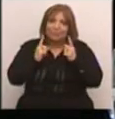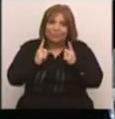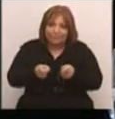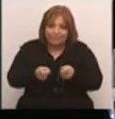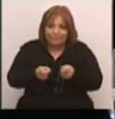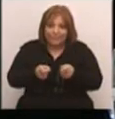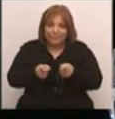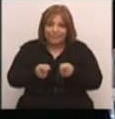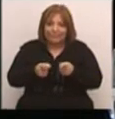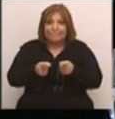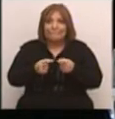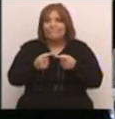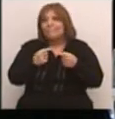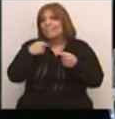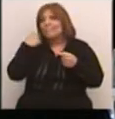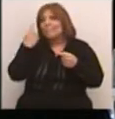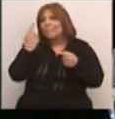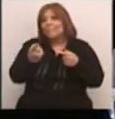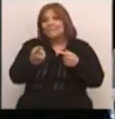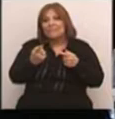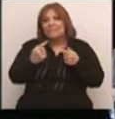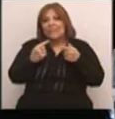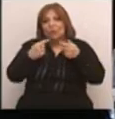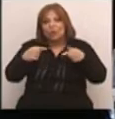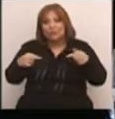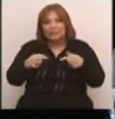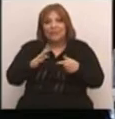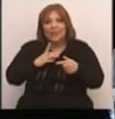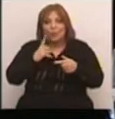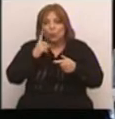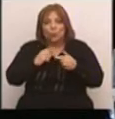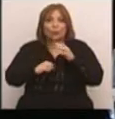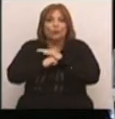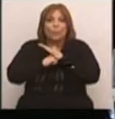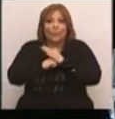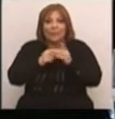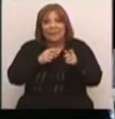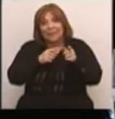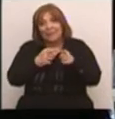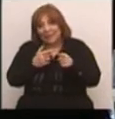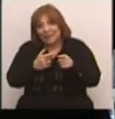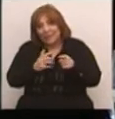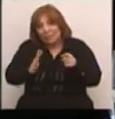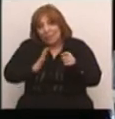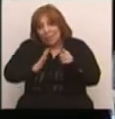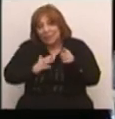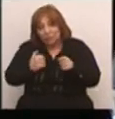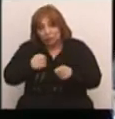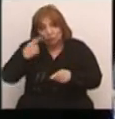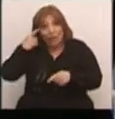hechos de otra naturaleza el que haya un toque, ya que es mujer, yo creo